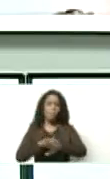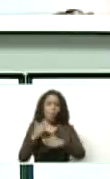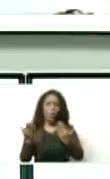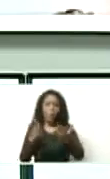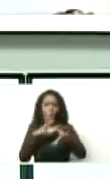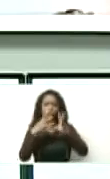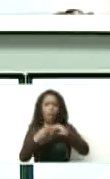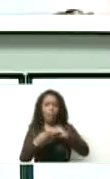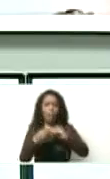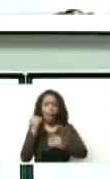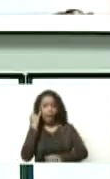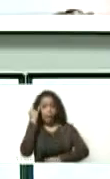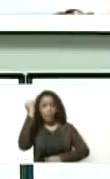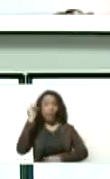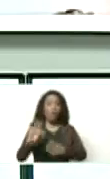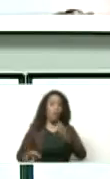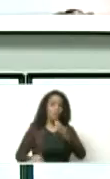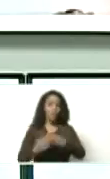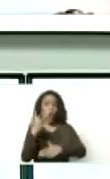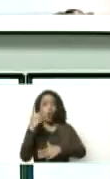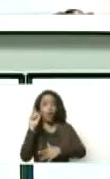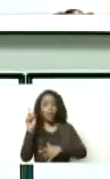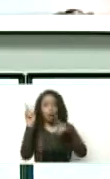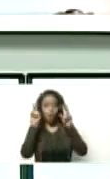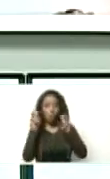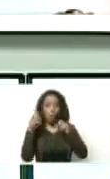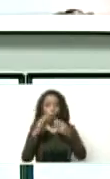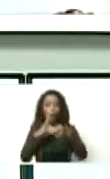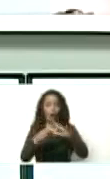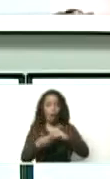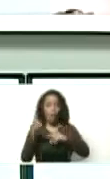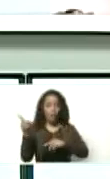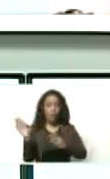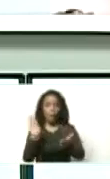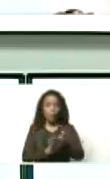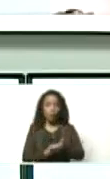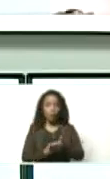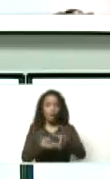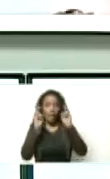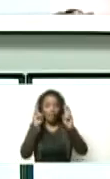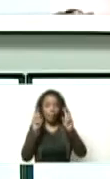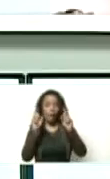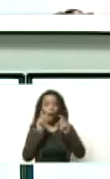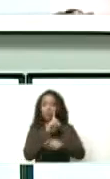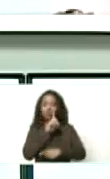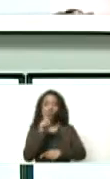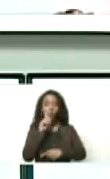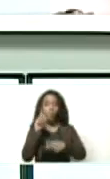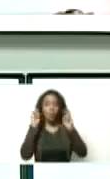cuando los creé, los fundé, le puse el concepto en el nombre.